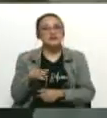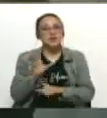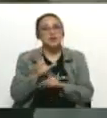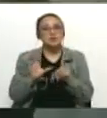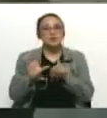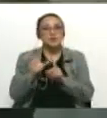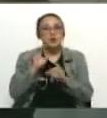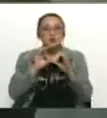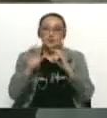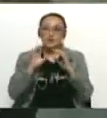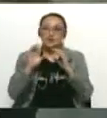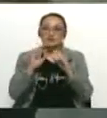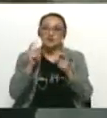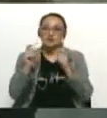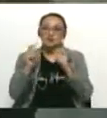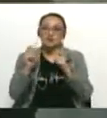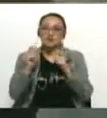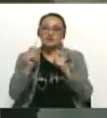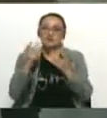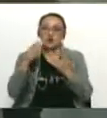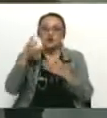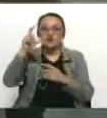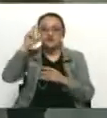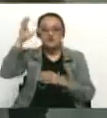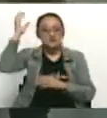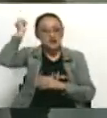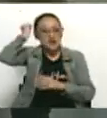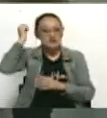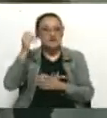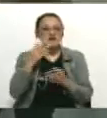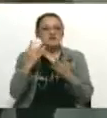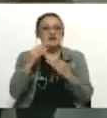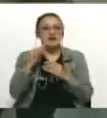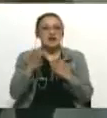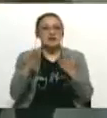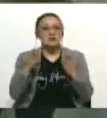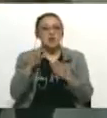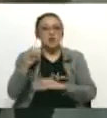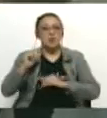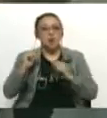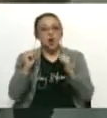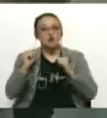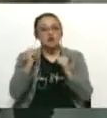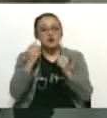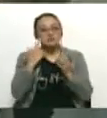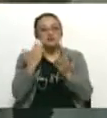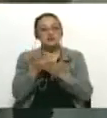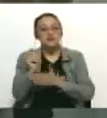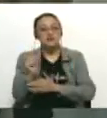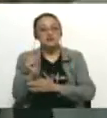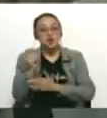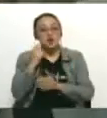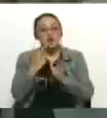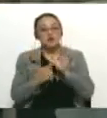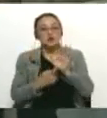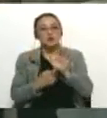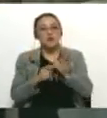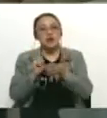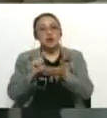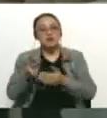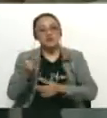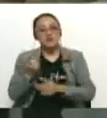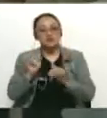Cultura, Comunicación y Turismo, Freddy Ñáñez, en la Feria del Libro de Bogotá, dando testimonio de la presencia de Venezuela, de las letras venezolanas